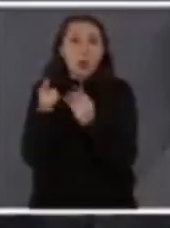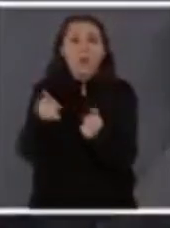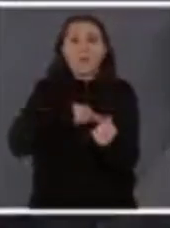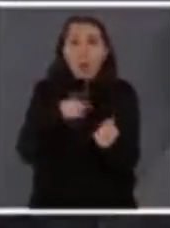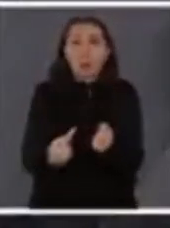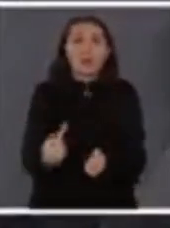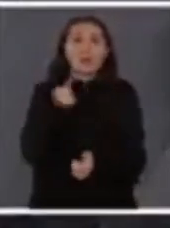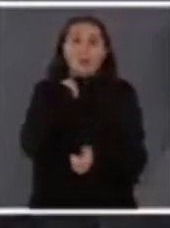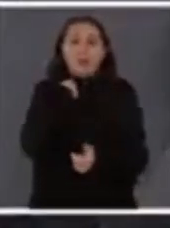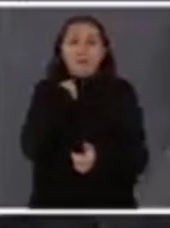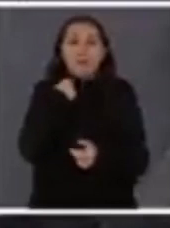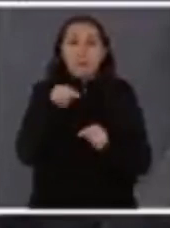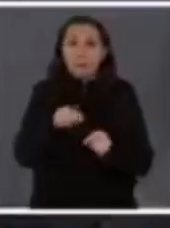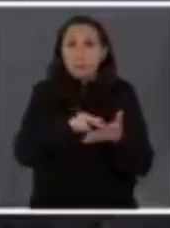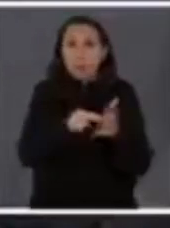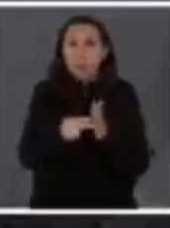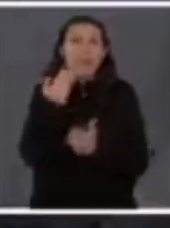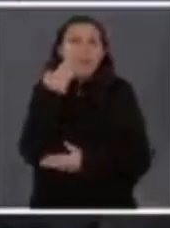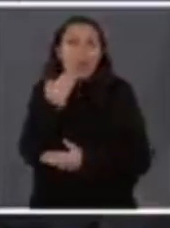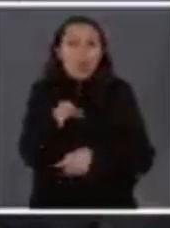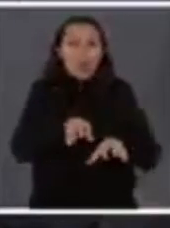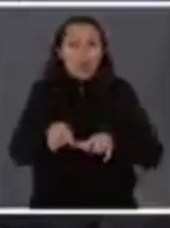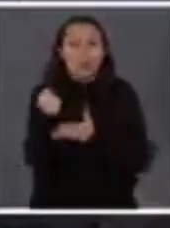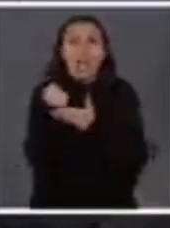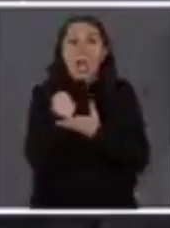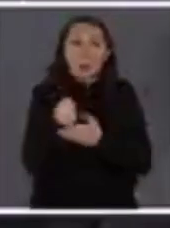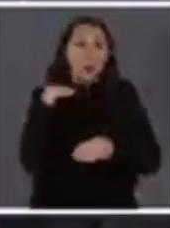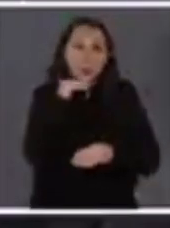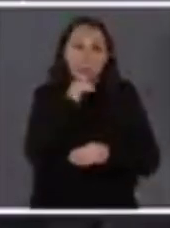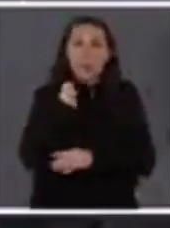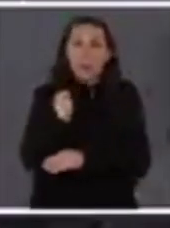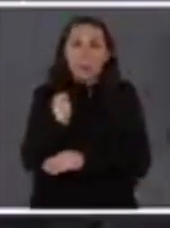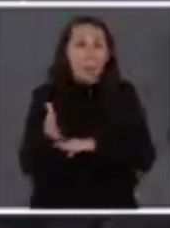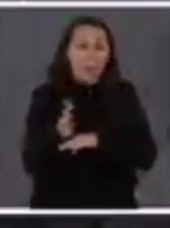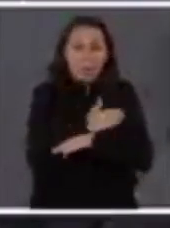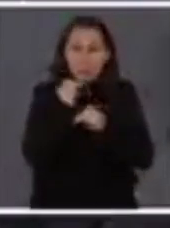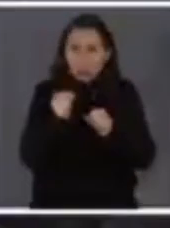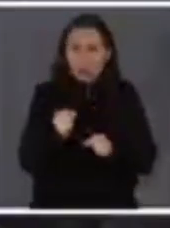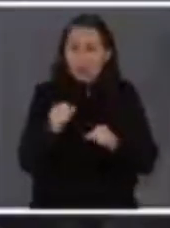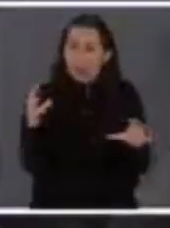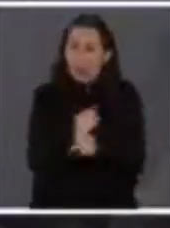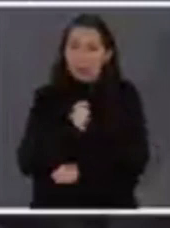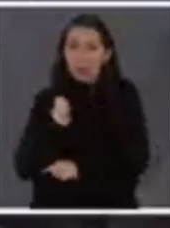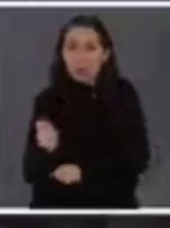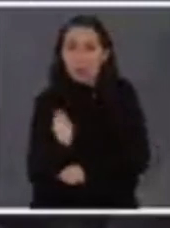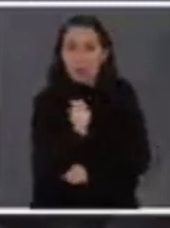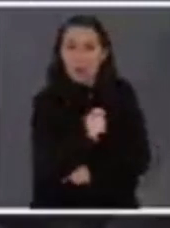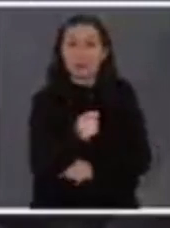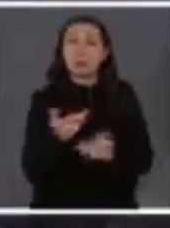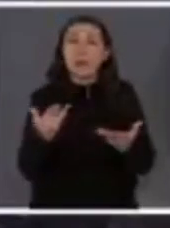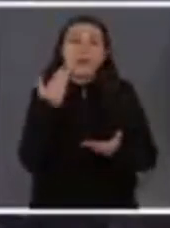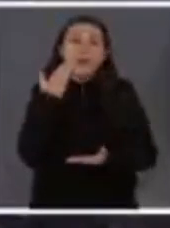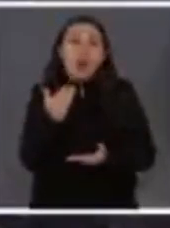familias afectadas, que es el bono de enseres de las ayudas tempranas, va a empezar a pagarse lo antes posible. Para eso